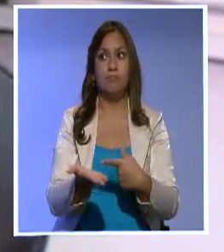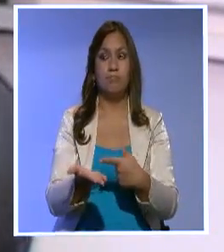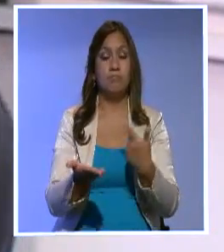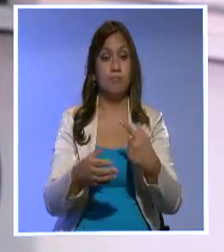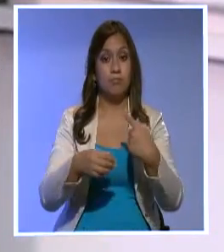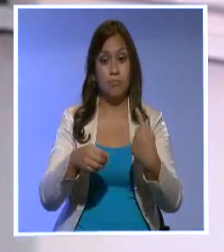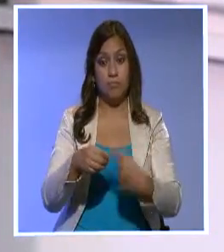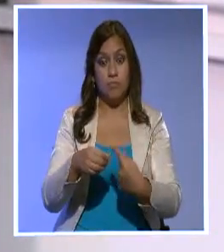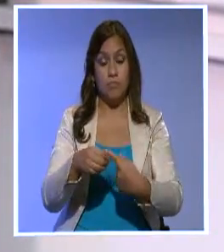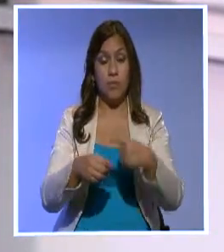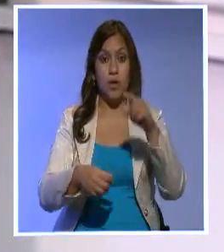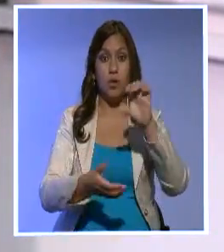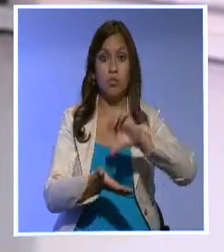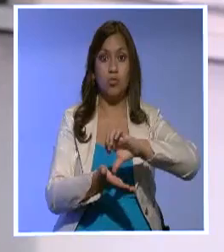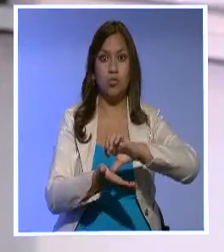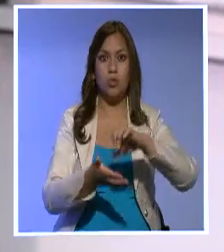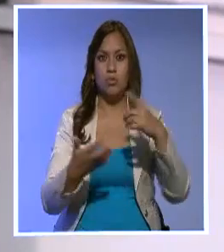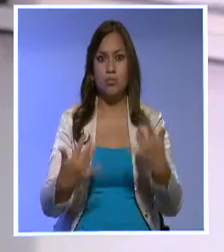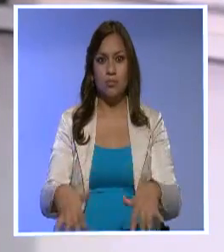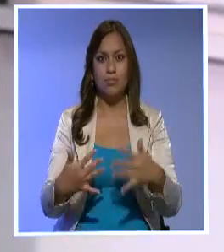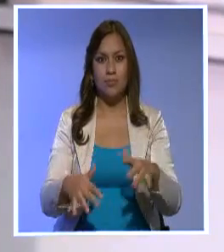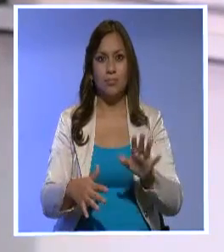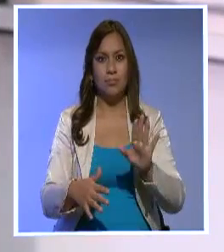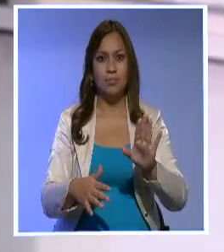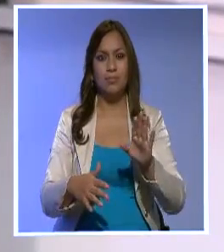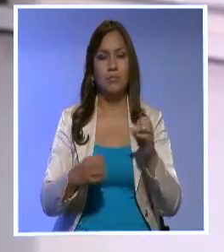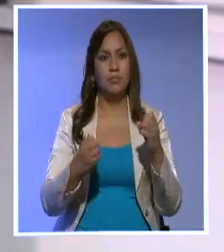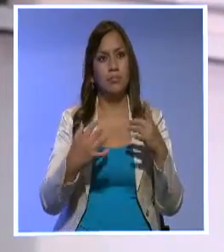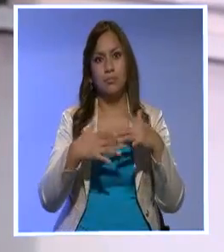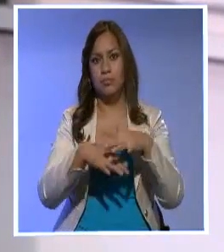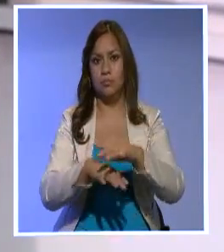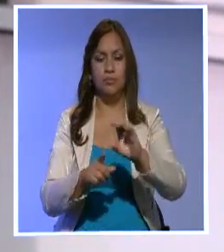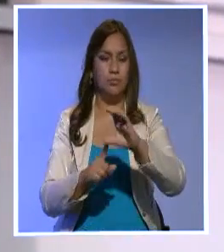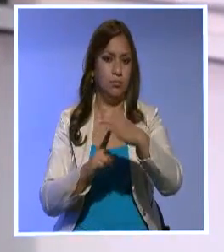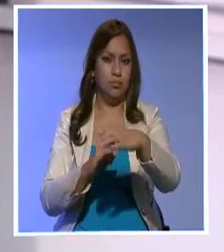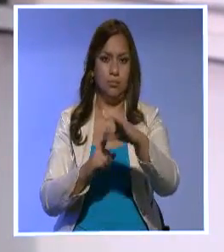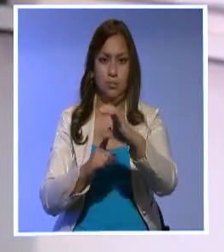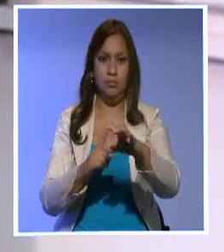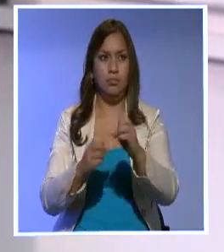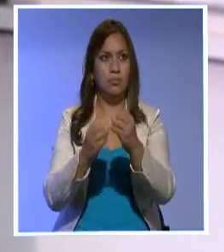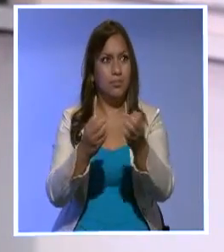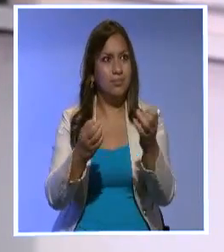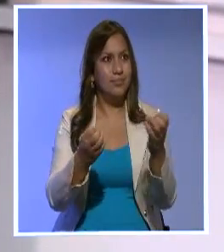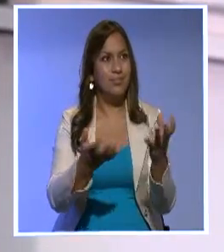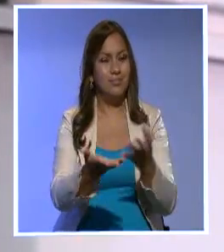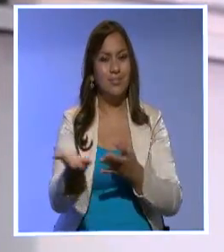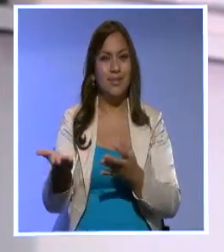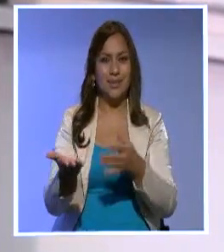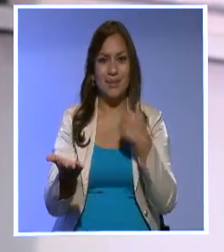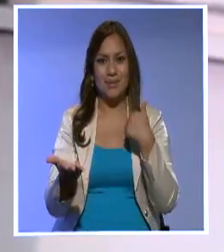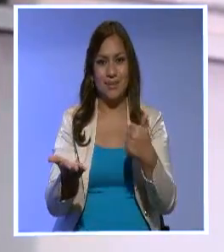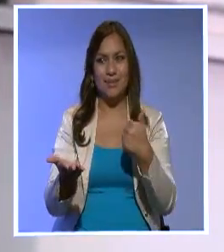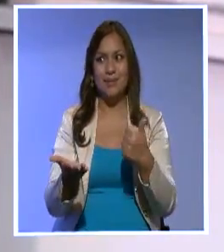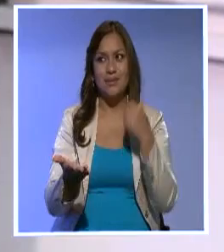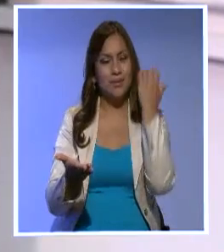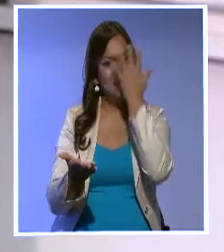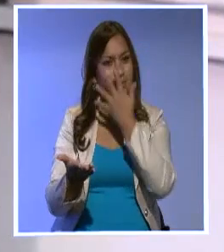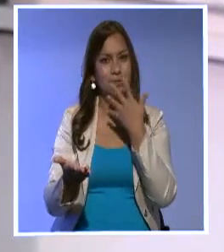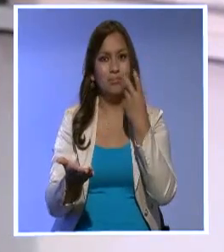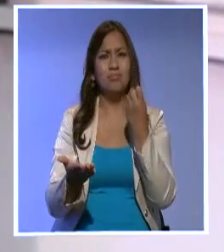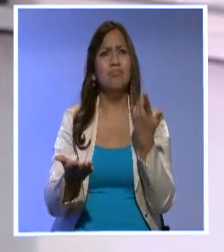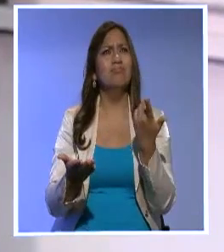ciudad y un pueblo que se levanta con toda su interculturalidad a la vista de la capital de los ecuatorianos que es además una maravilla arquitectónica